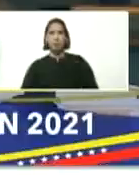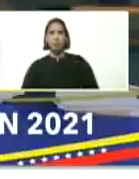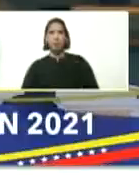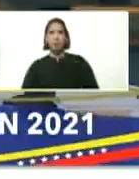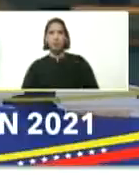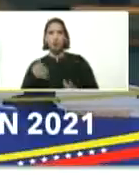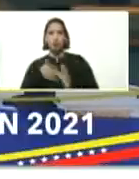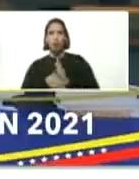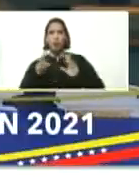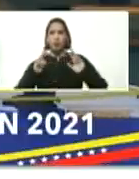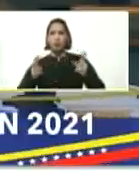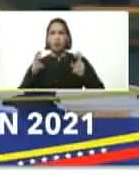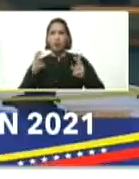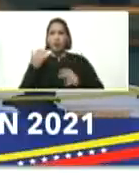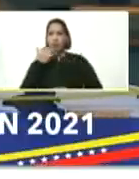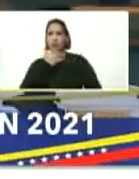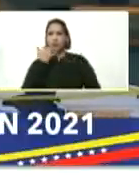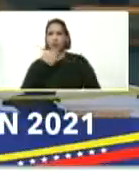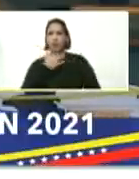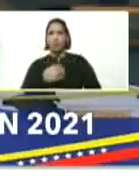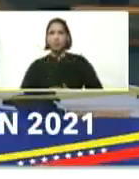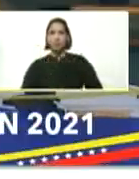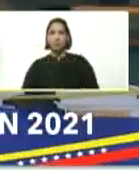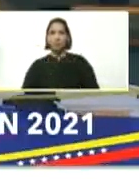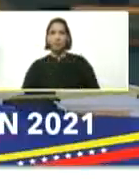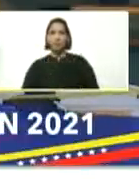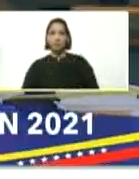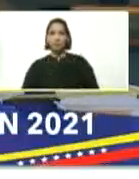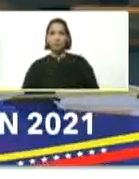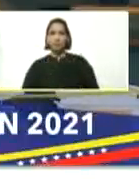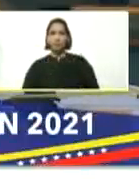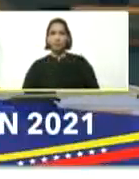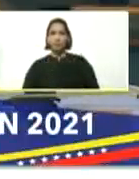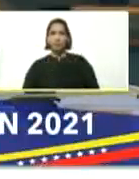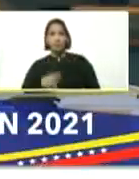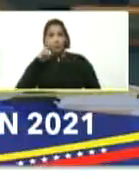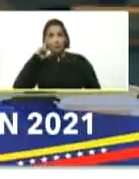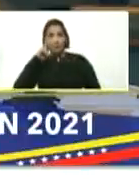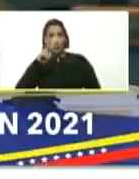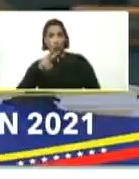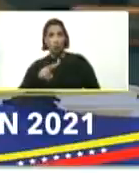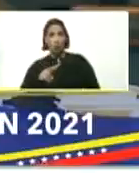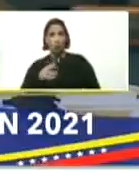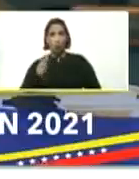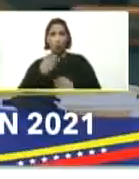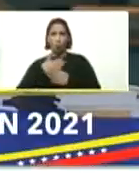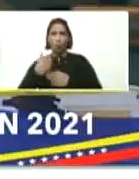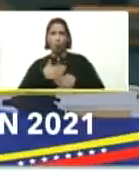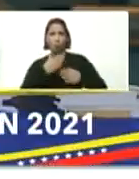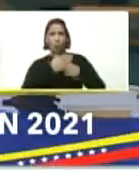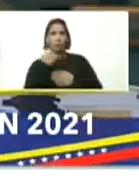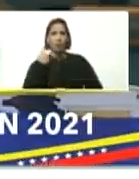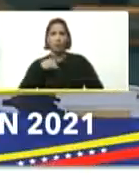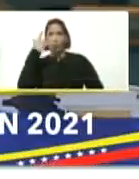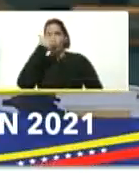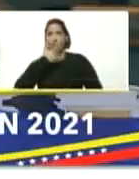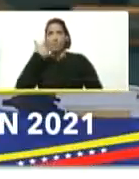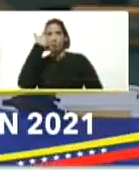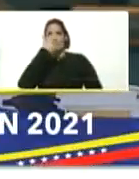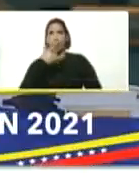Sobre el tema de la risa, interesante, ¿no? La visión que nos comparte. Tenemos desde África,